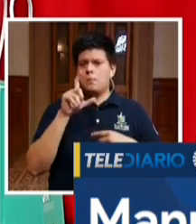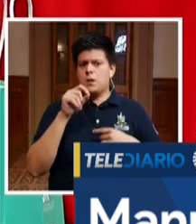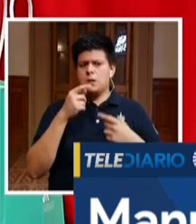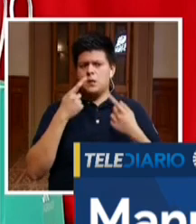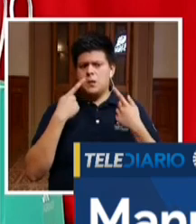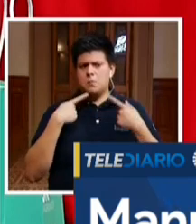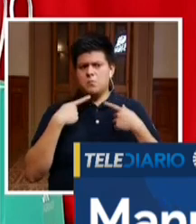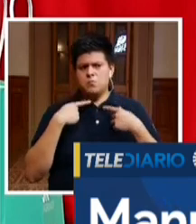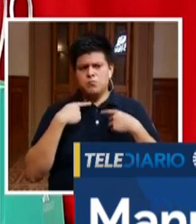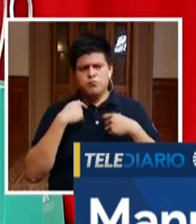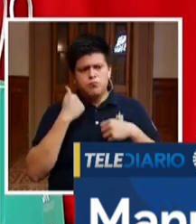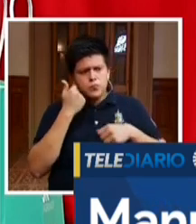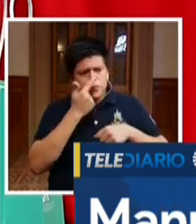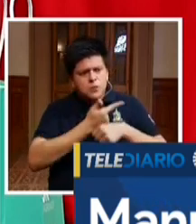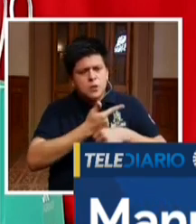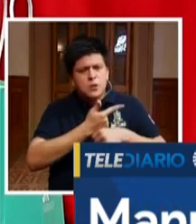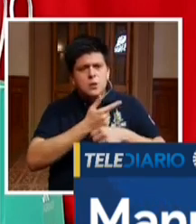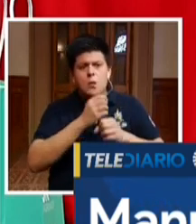o más,